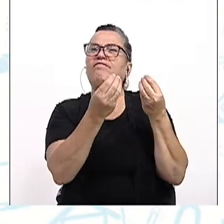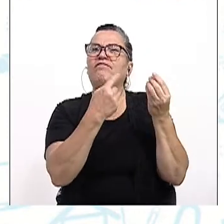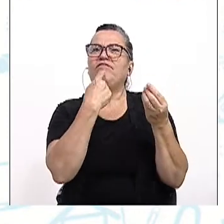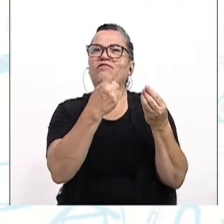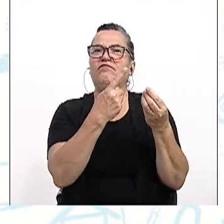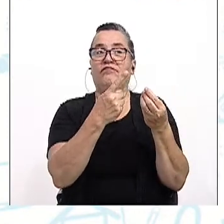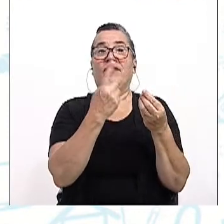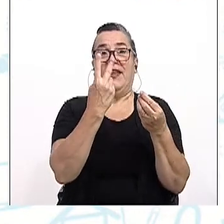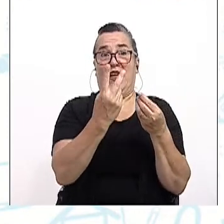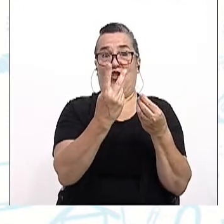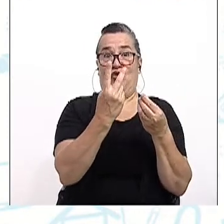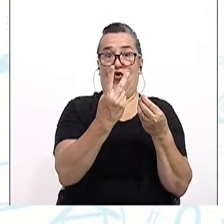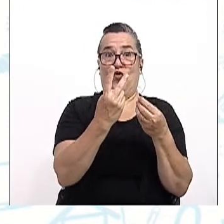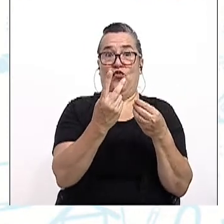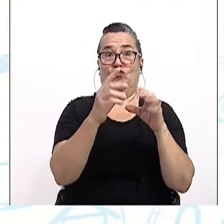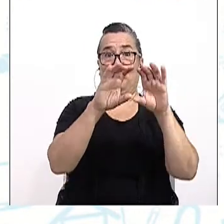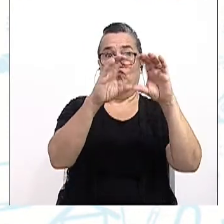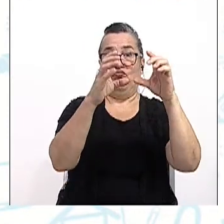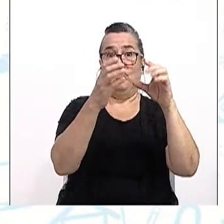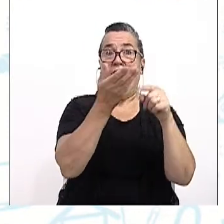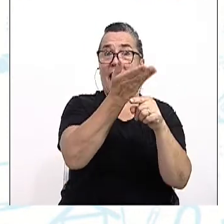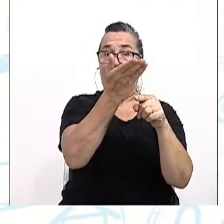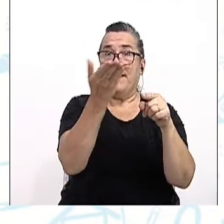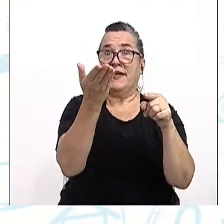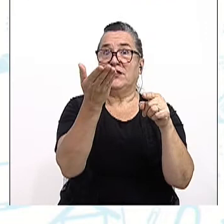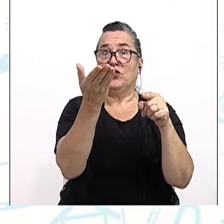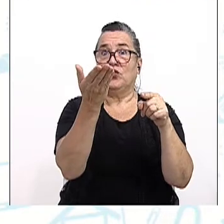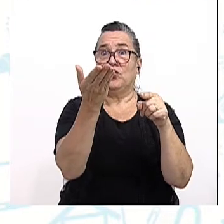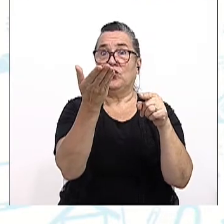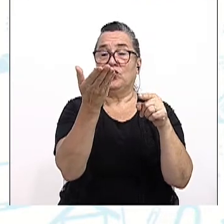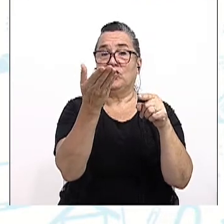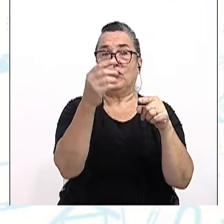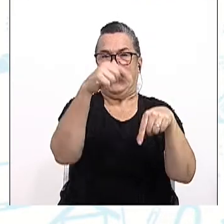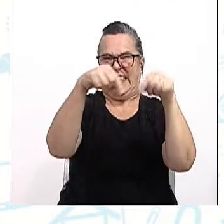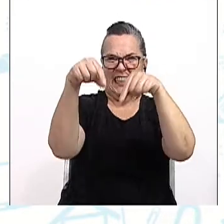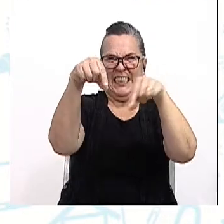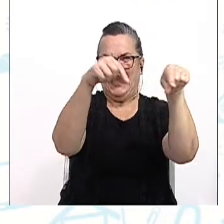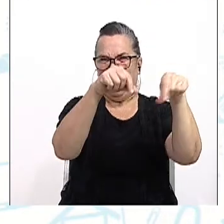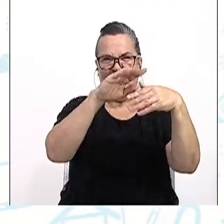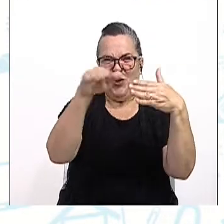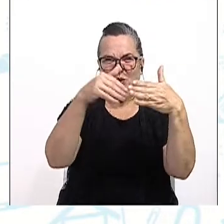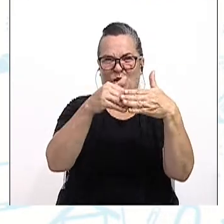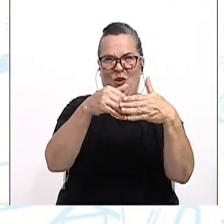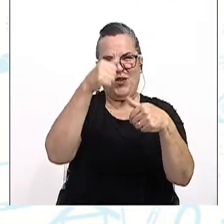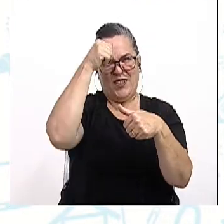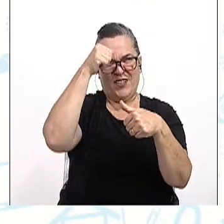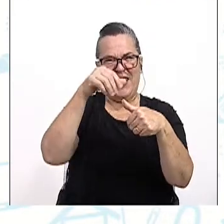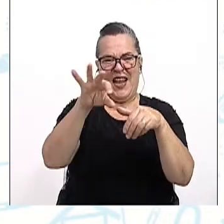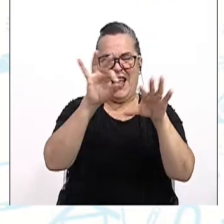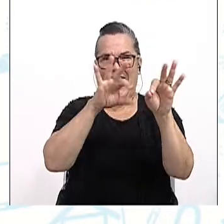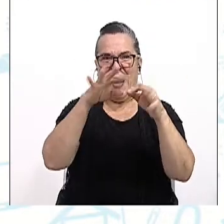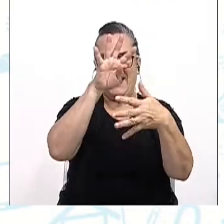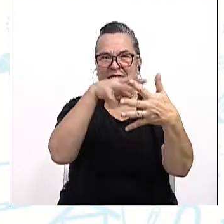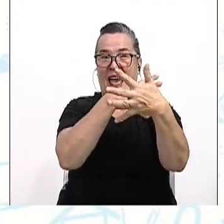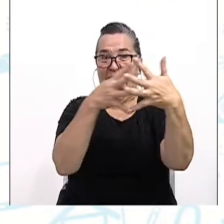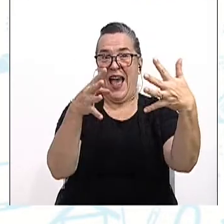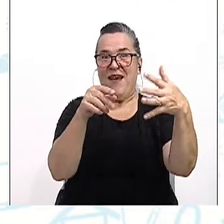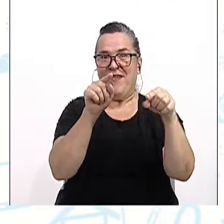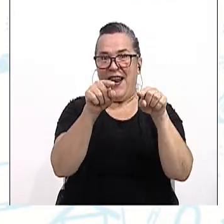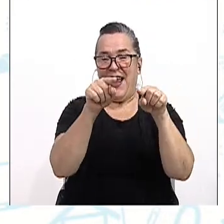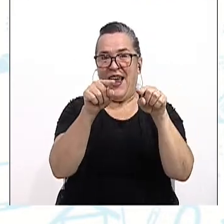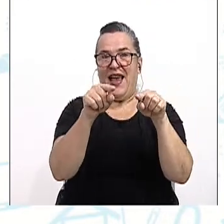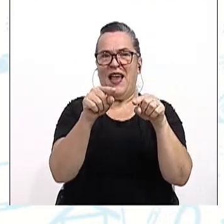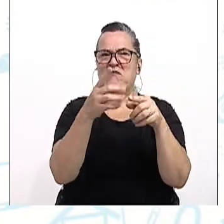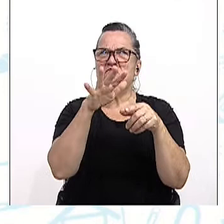antes, están conformadas por los elementos, que son todos aquellos que vamos a encontrar en la tabla periódica.